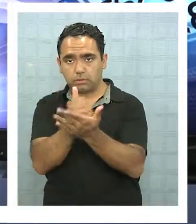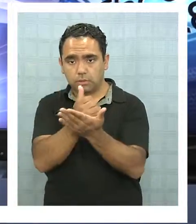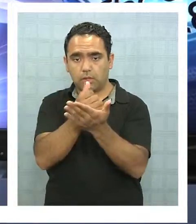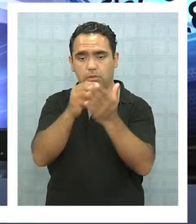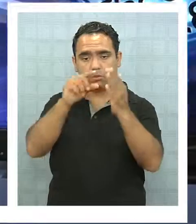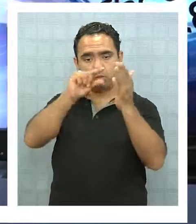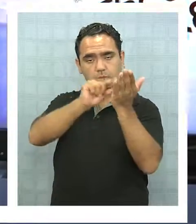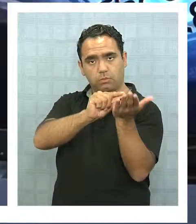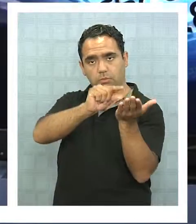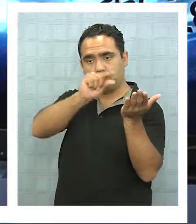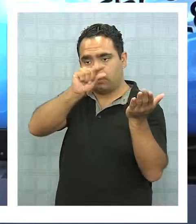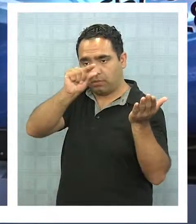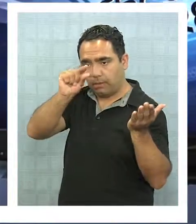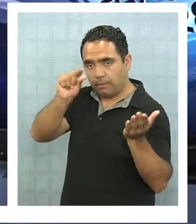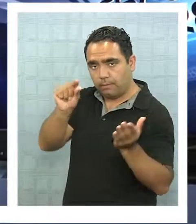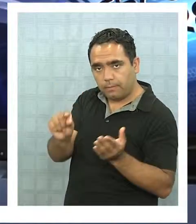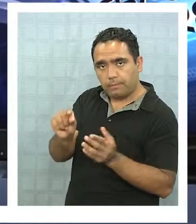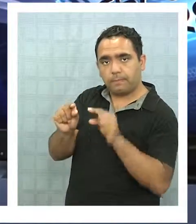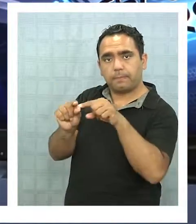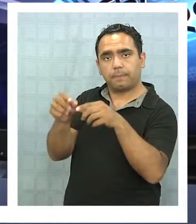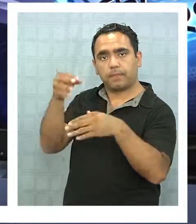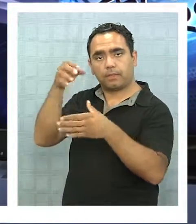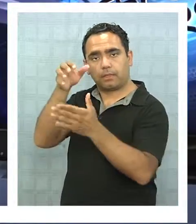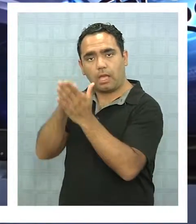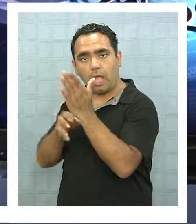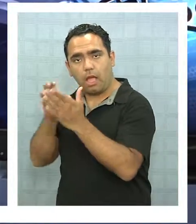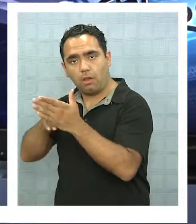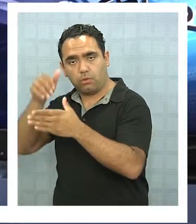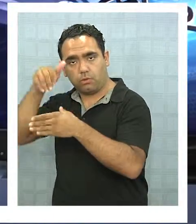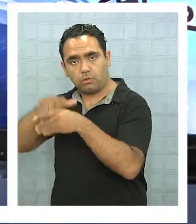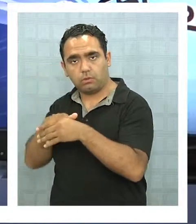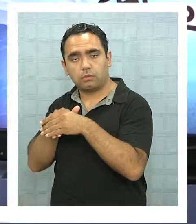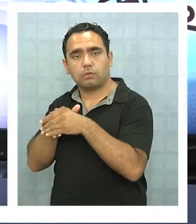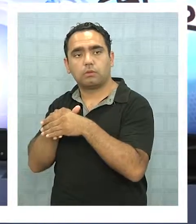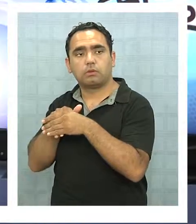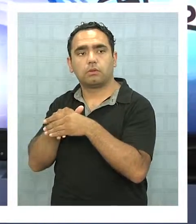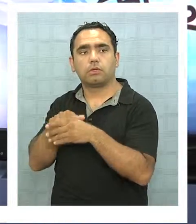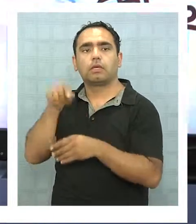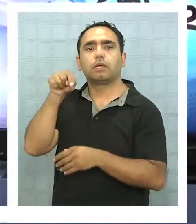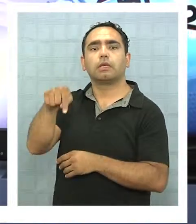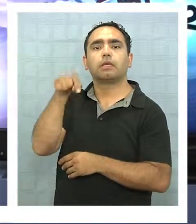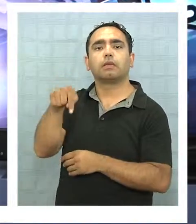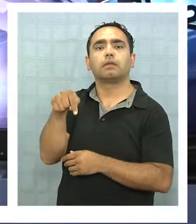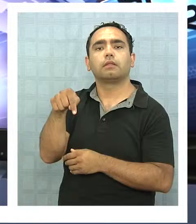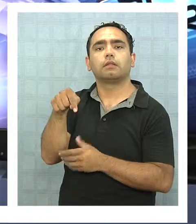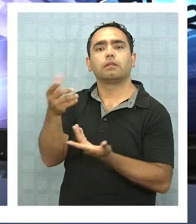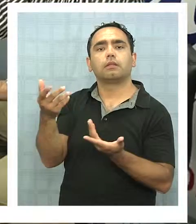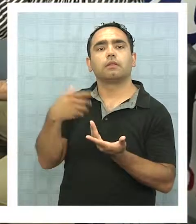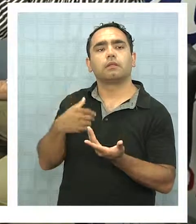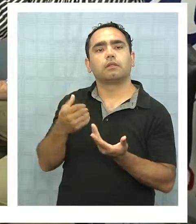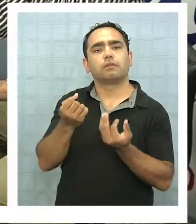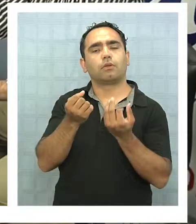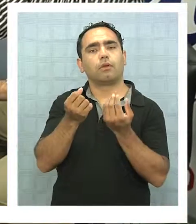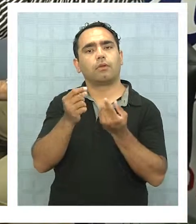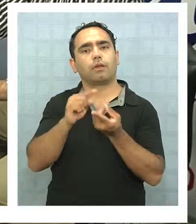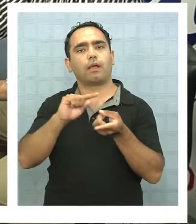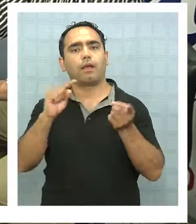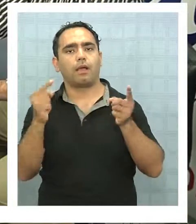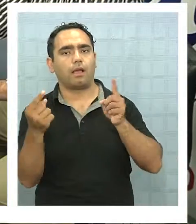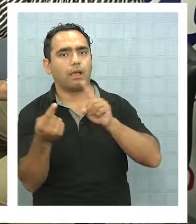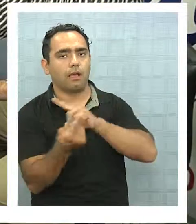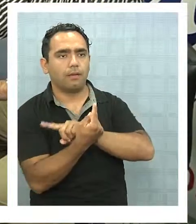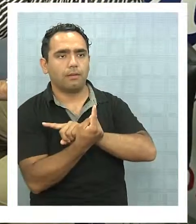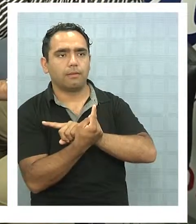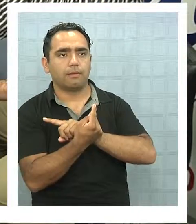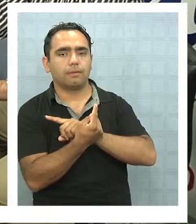a, digamos, el ahorro, esto se transforma en su contrario. Es decir, en otras palabras,